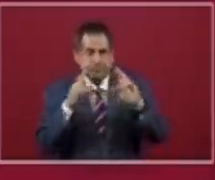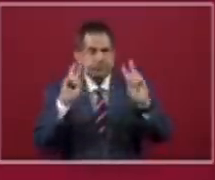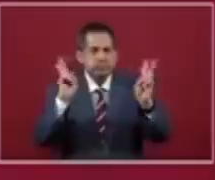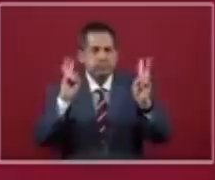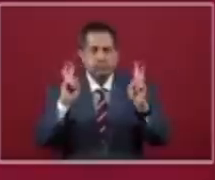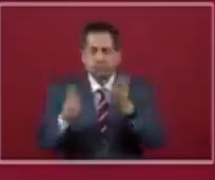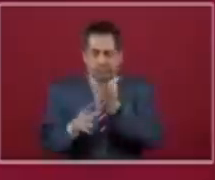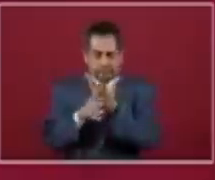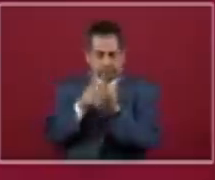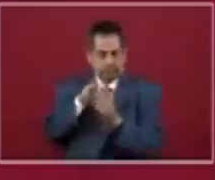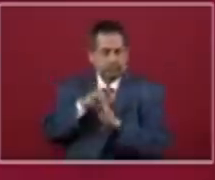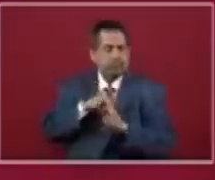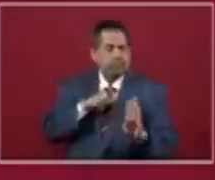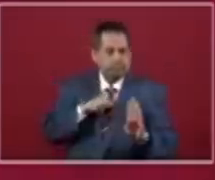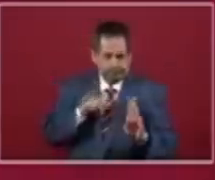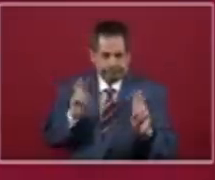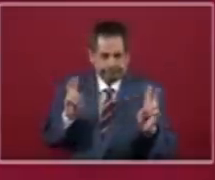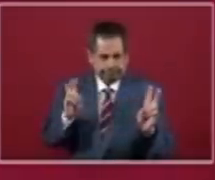migratorio